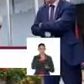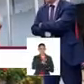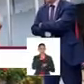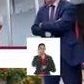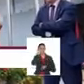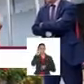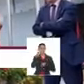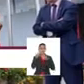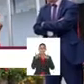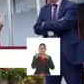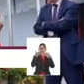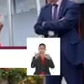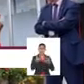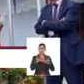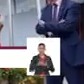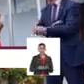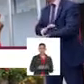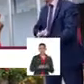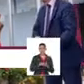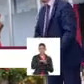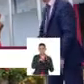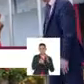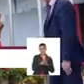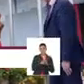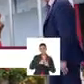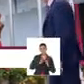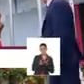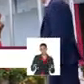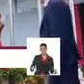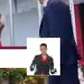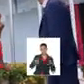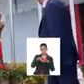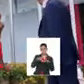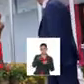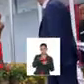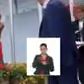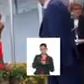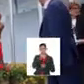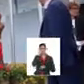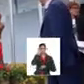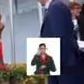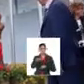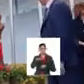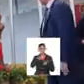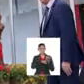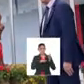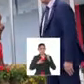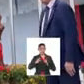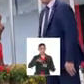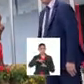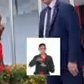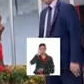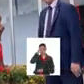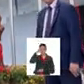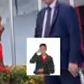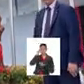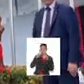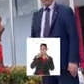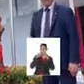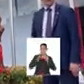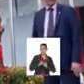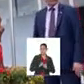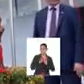montaje de la casa, en tanto el grupo de trabajo creado por el gobierno y el partido en Cuba concibieron los mensajes,